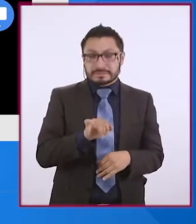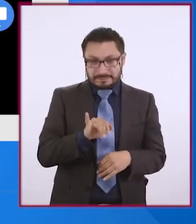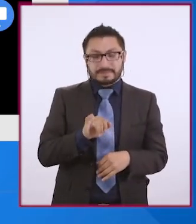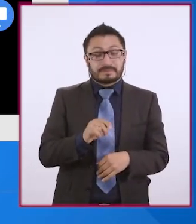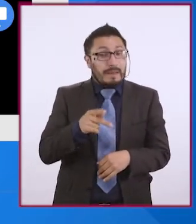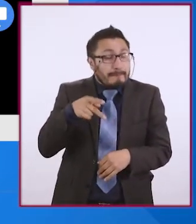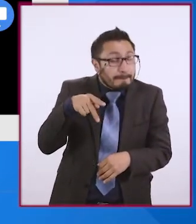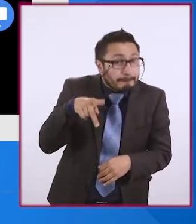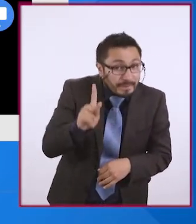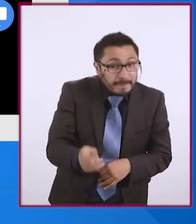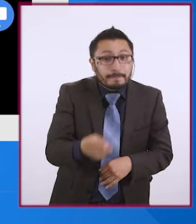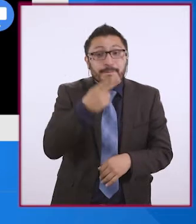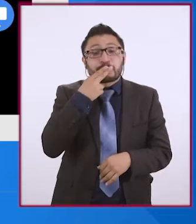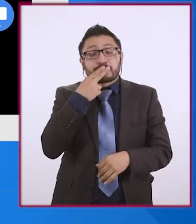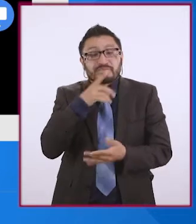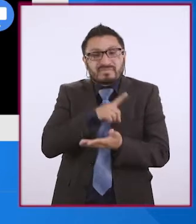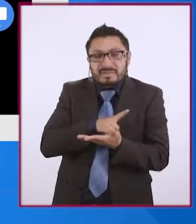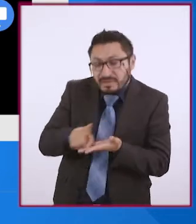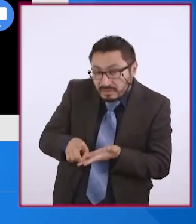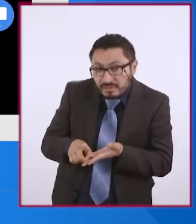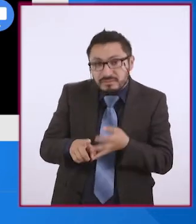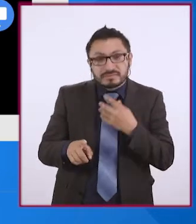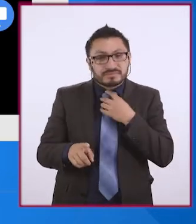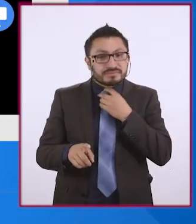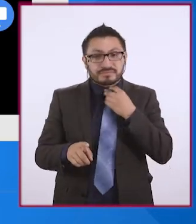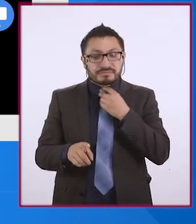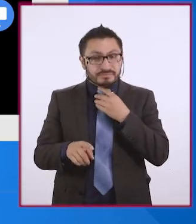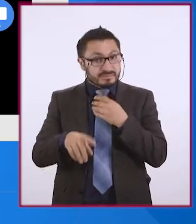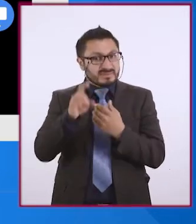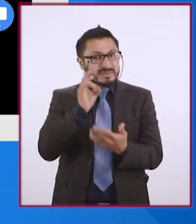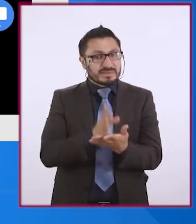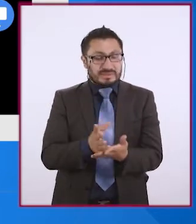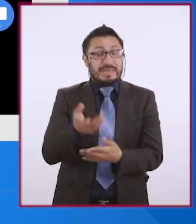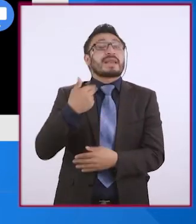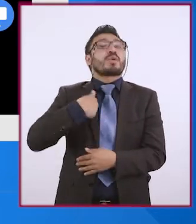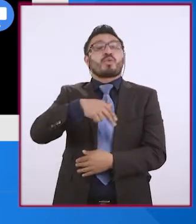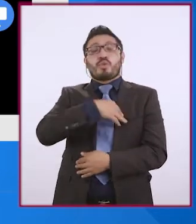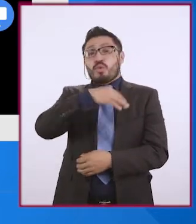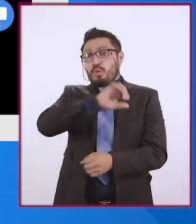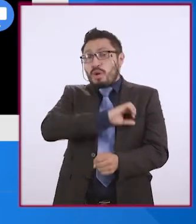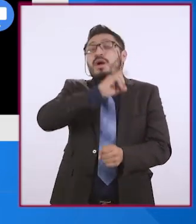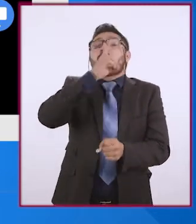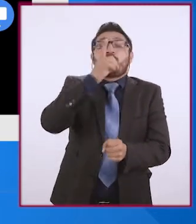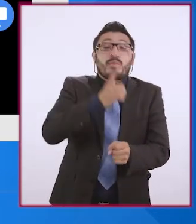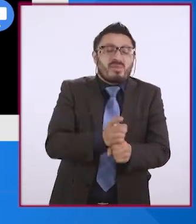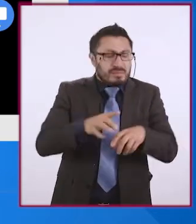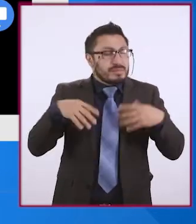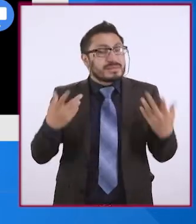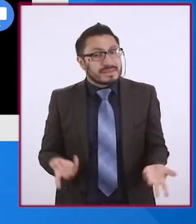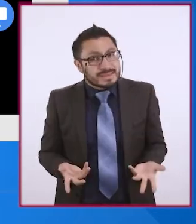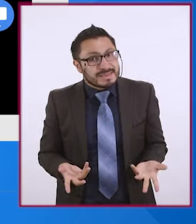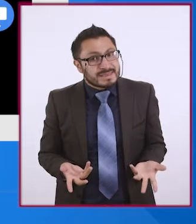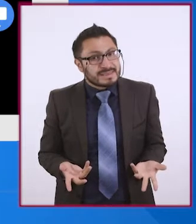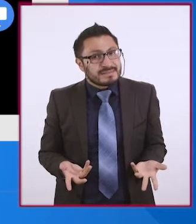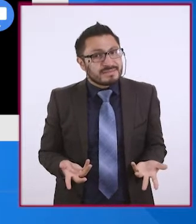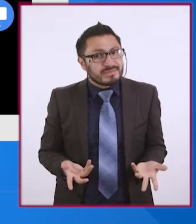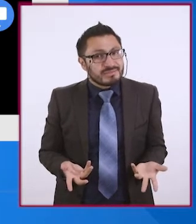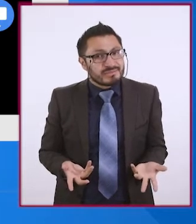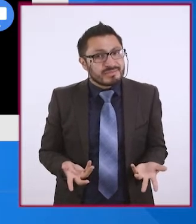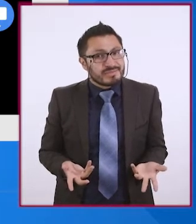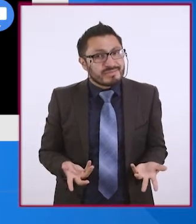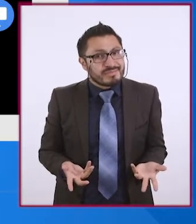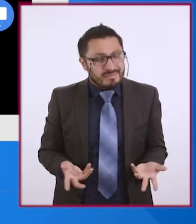el ejercicio de nuestro derecho corresponde a la posibilidad de que, además